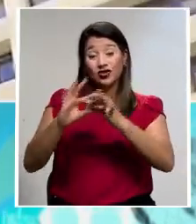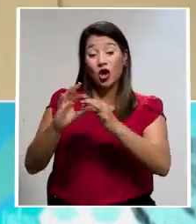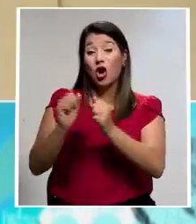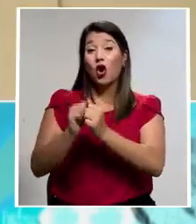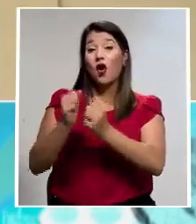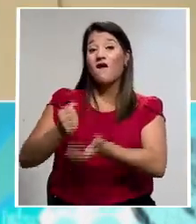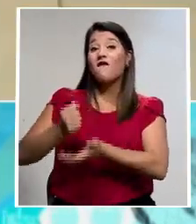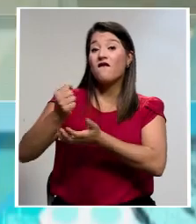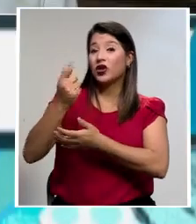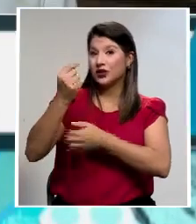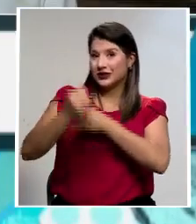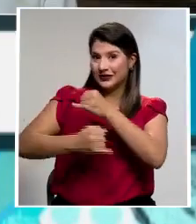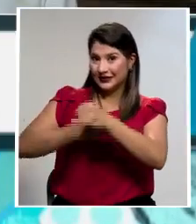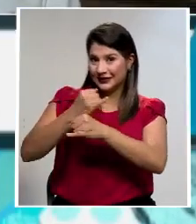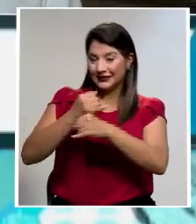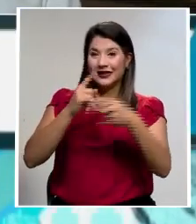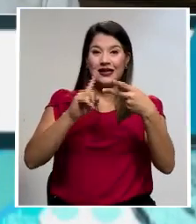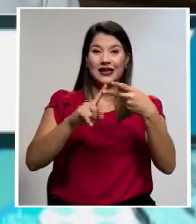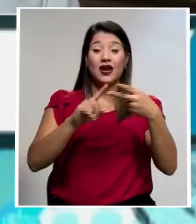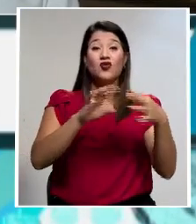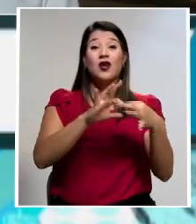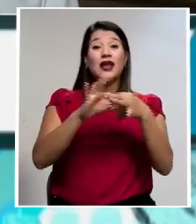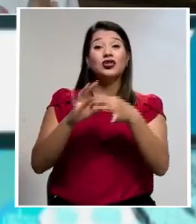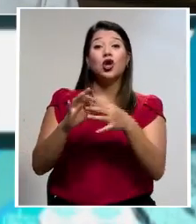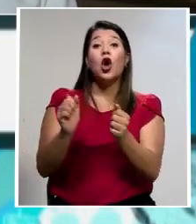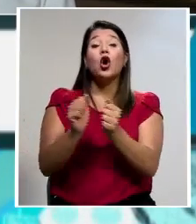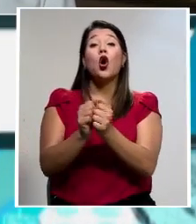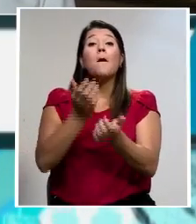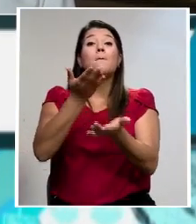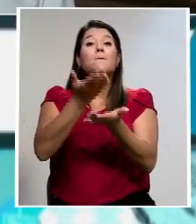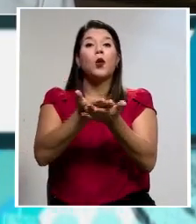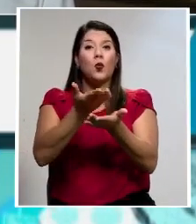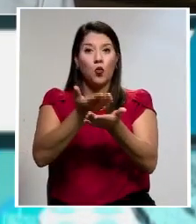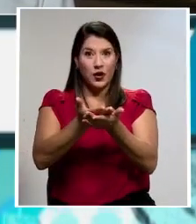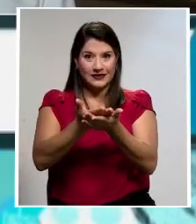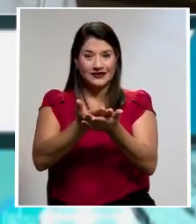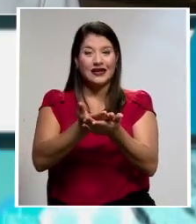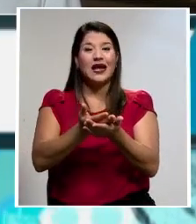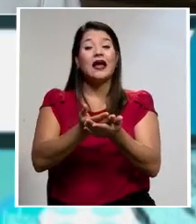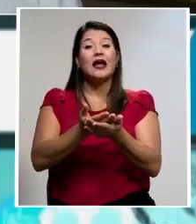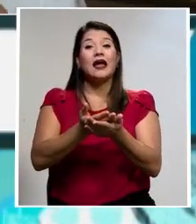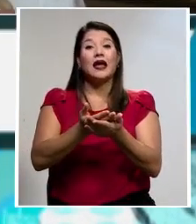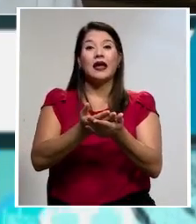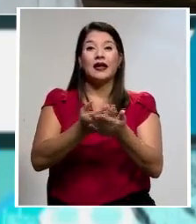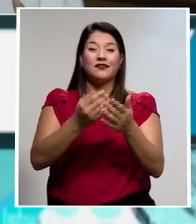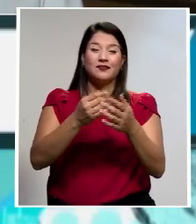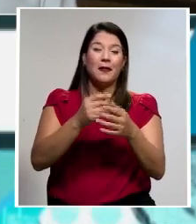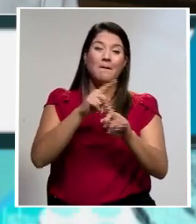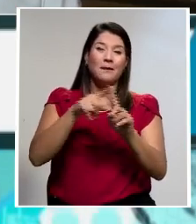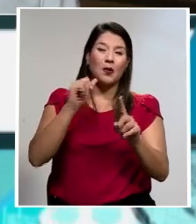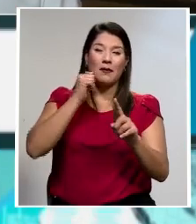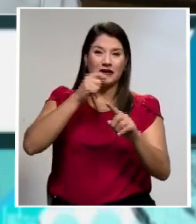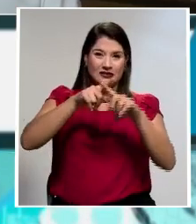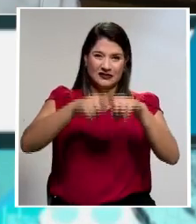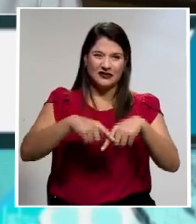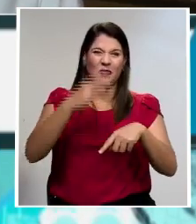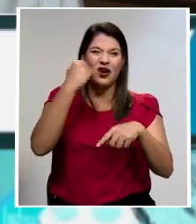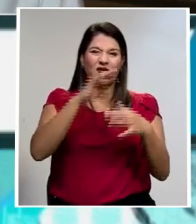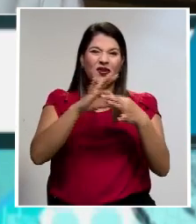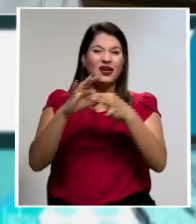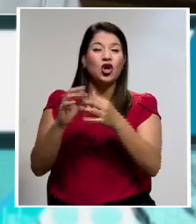con respecto también a esta moción de censura que ya no se estaría discutiendo mañana y también, por supuesto, lo que